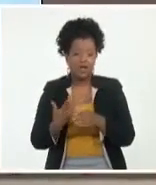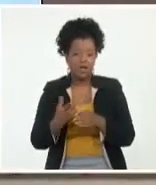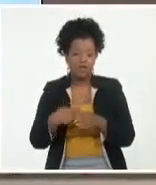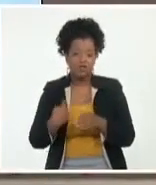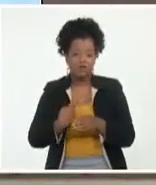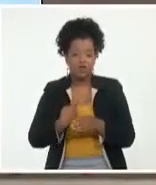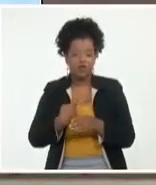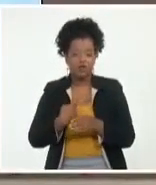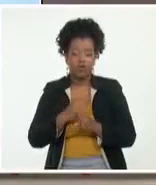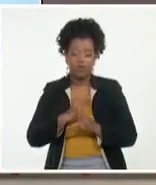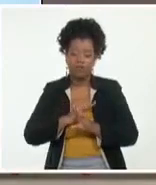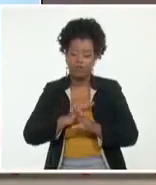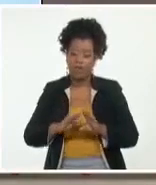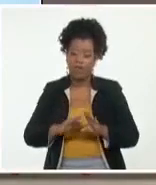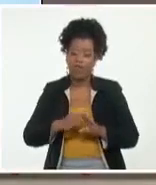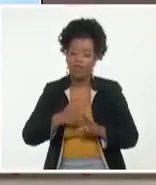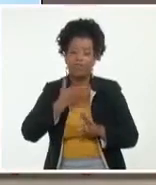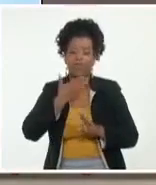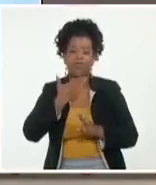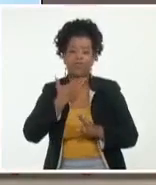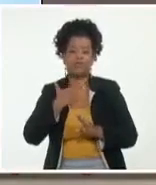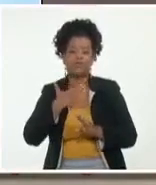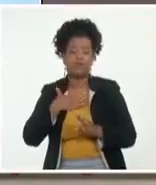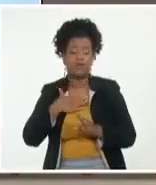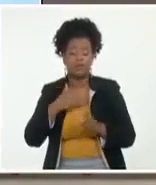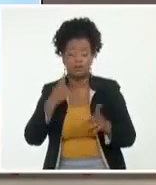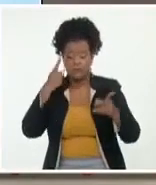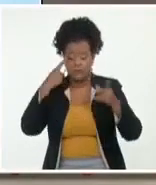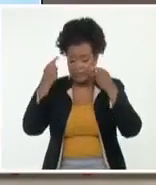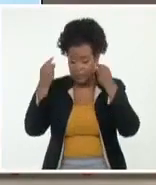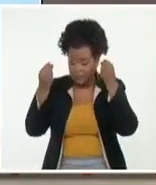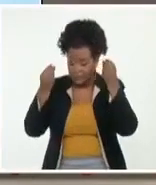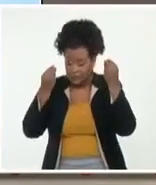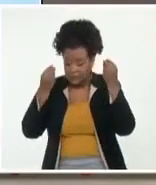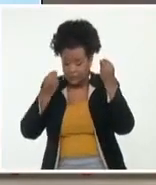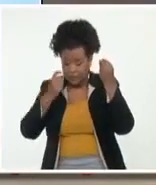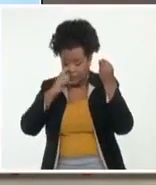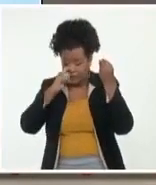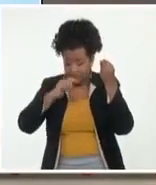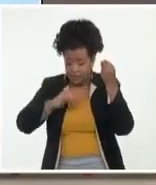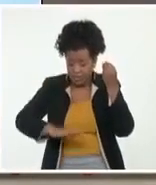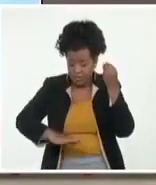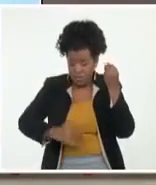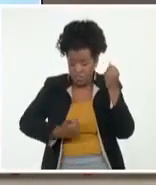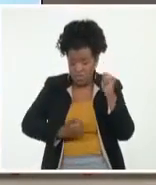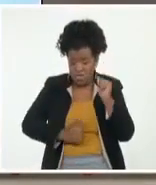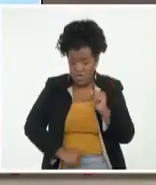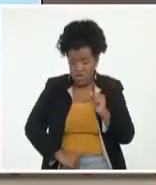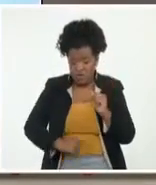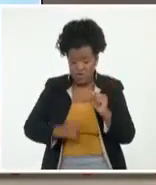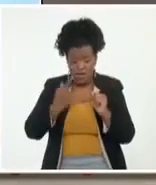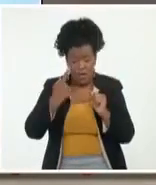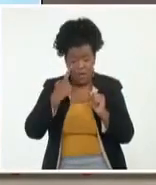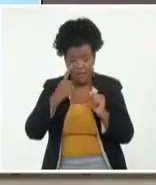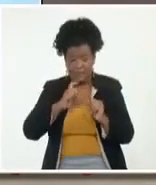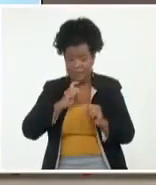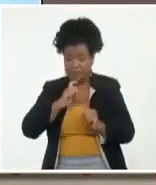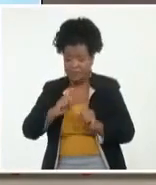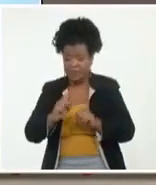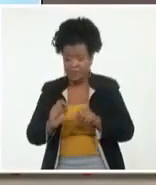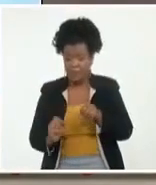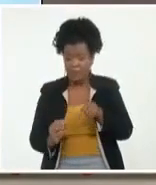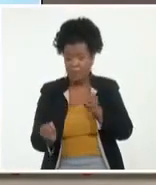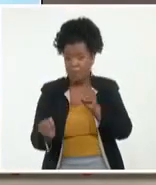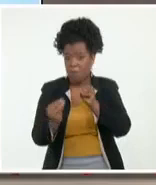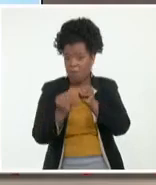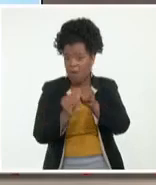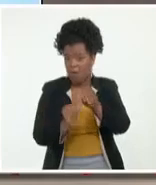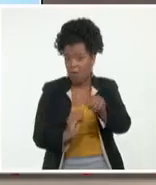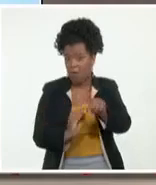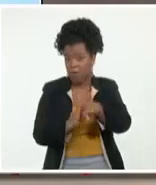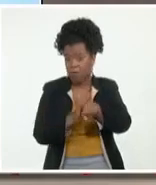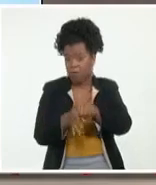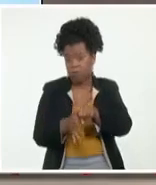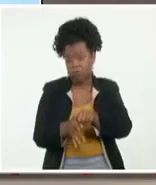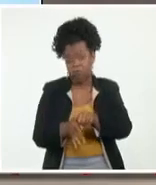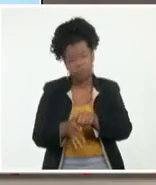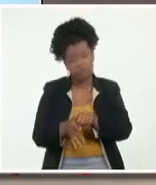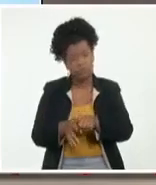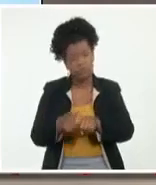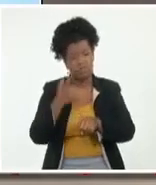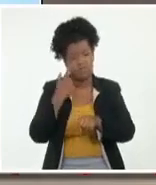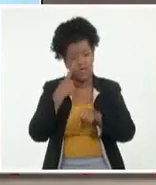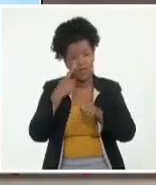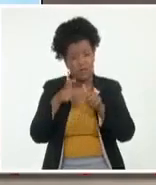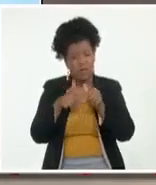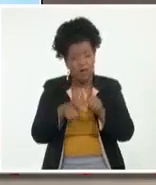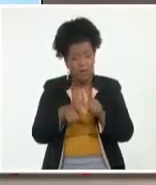de muchos padres como yo, preocupados ante un contexto epidemiológico tan complejo, lo hemos visto, donde la curva de contagios mantiene